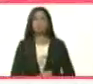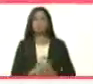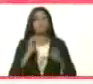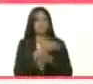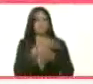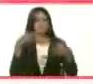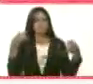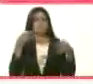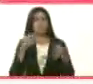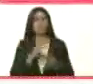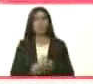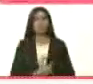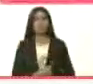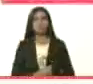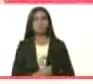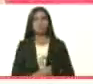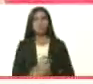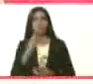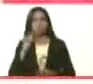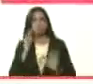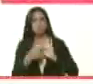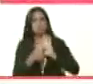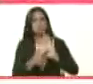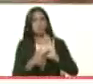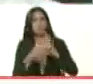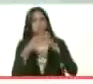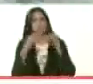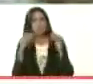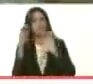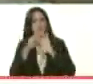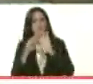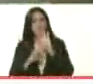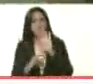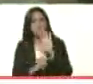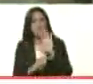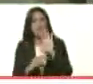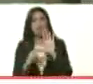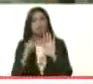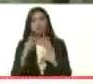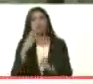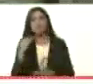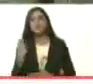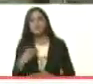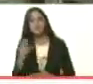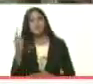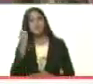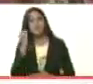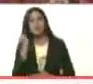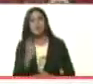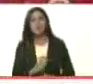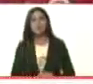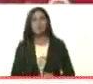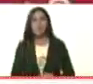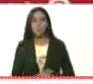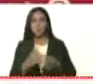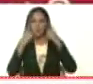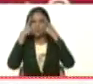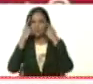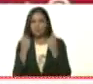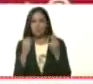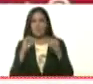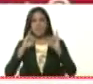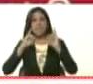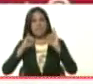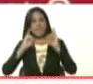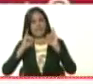Magnífica. Esta exposición de esta joven muchacha profesional,